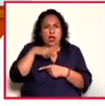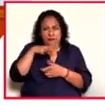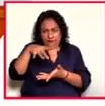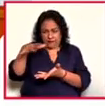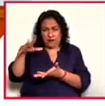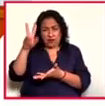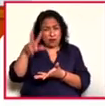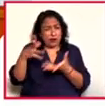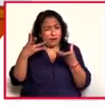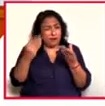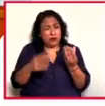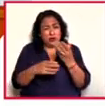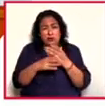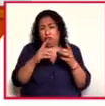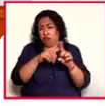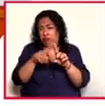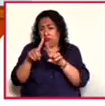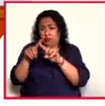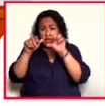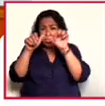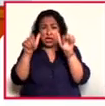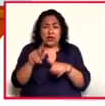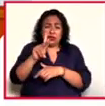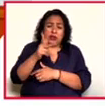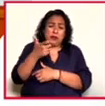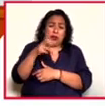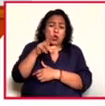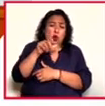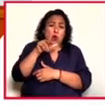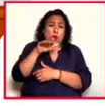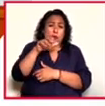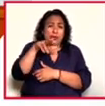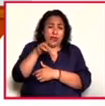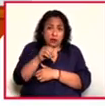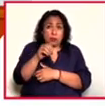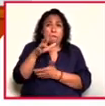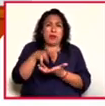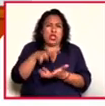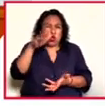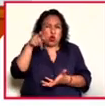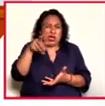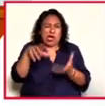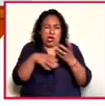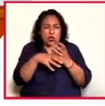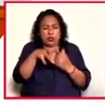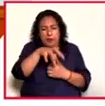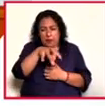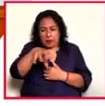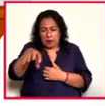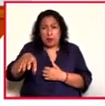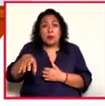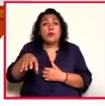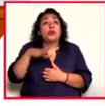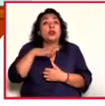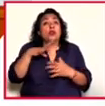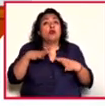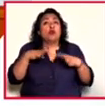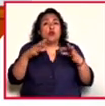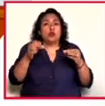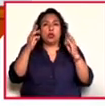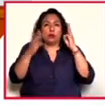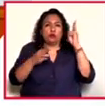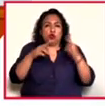inmensa de arte precolombino, y la mayoría de estas piezas, con ellas fundó el Museo